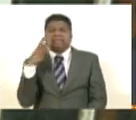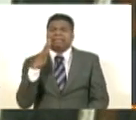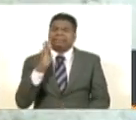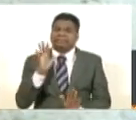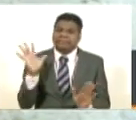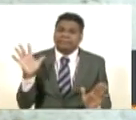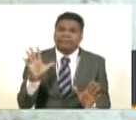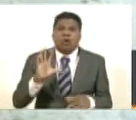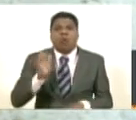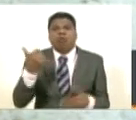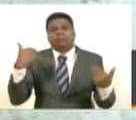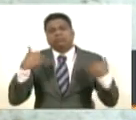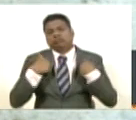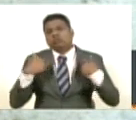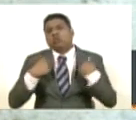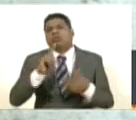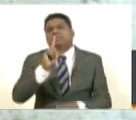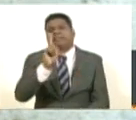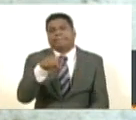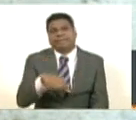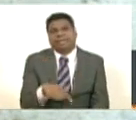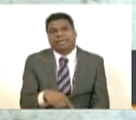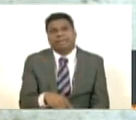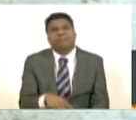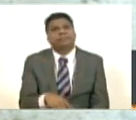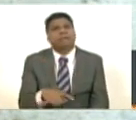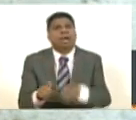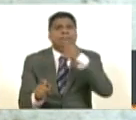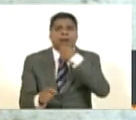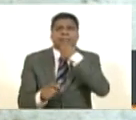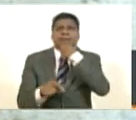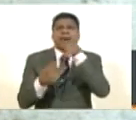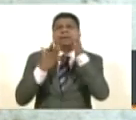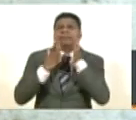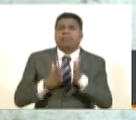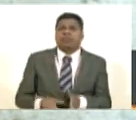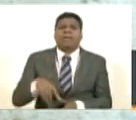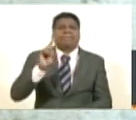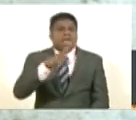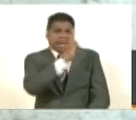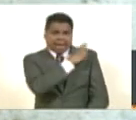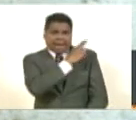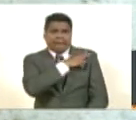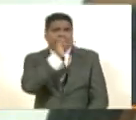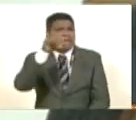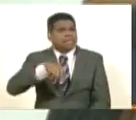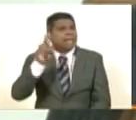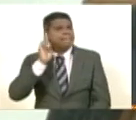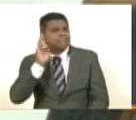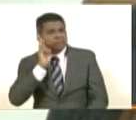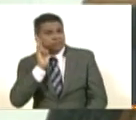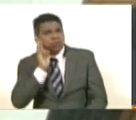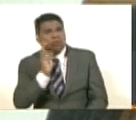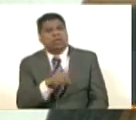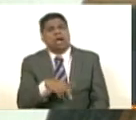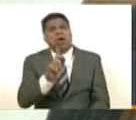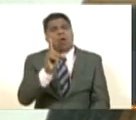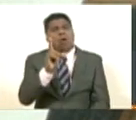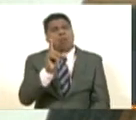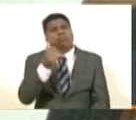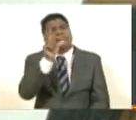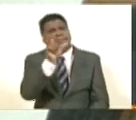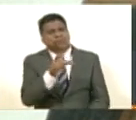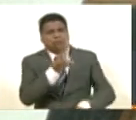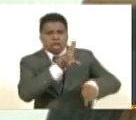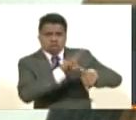fueron víctimas también reporteros y exdirectores de esta emisora también, como lo es el doctor